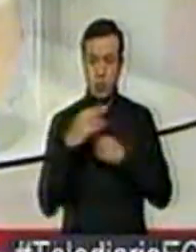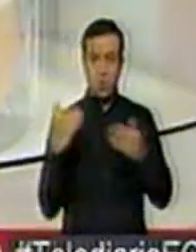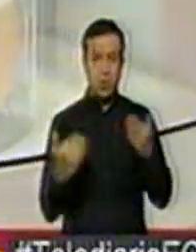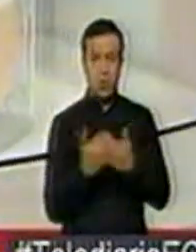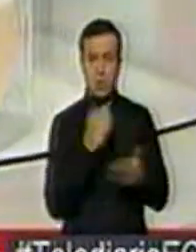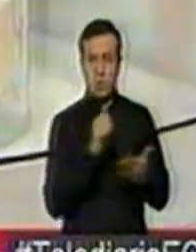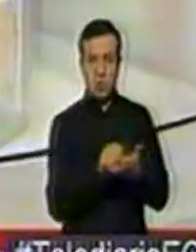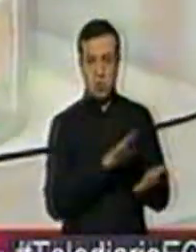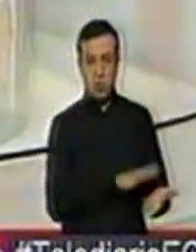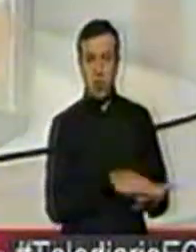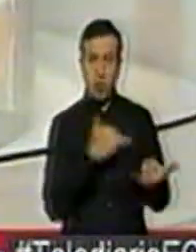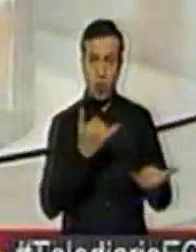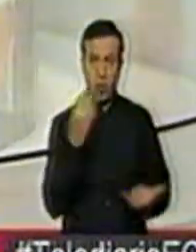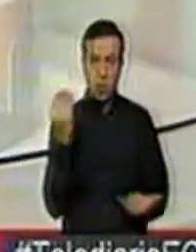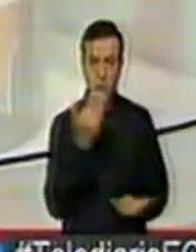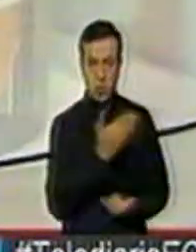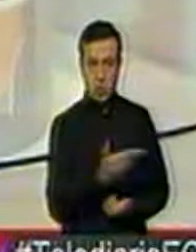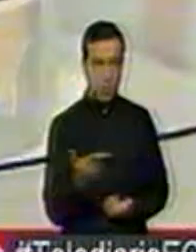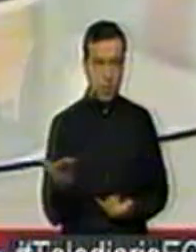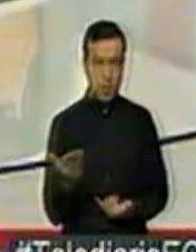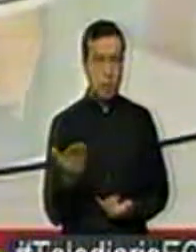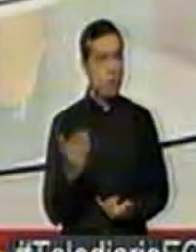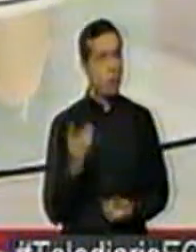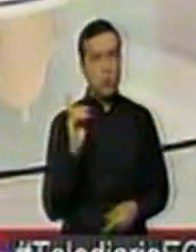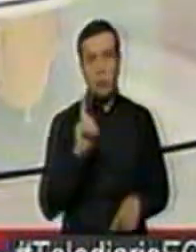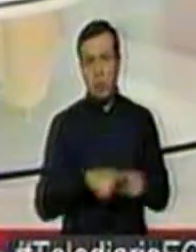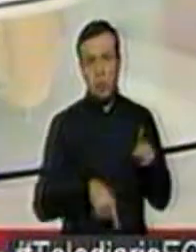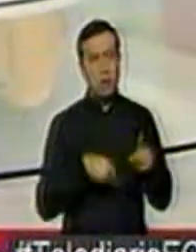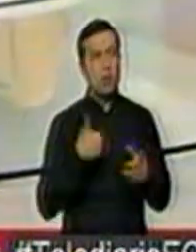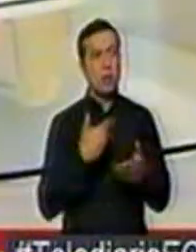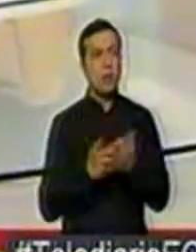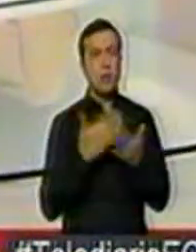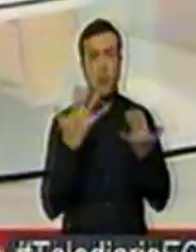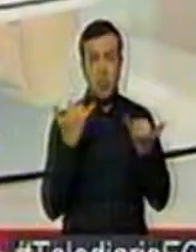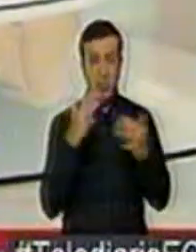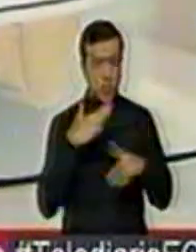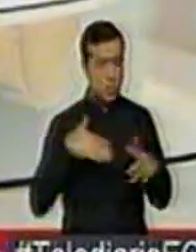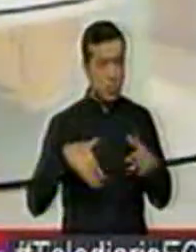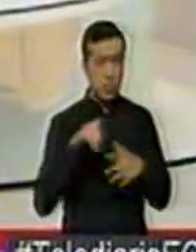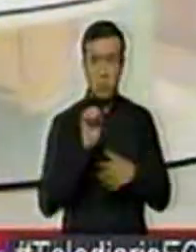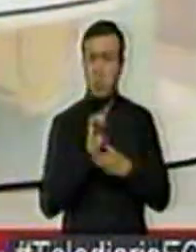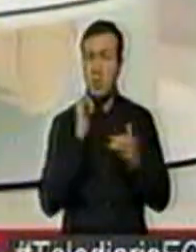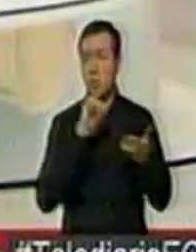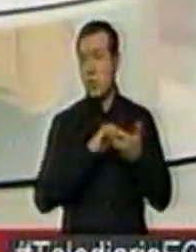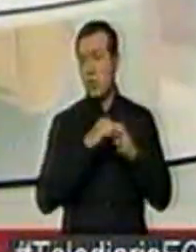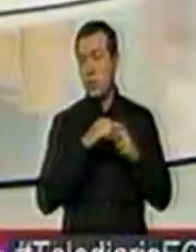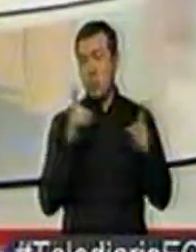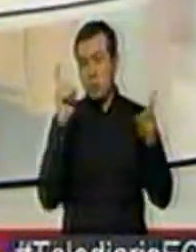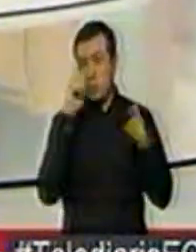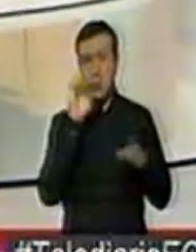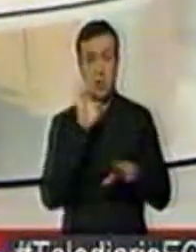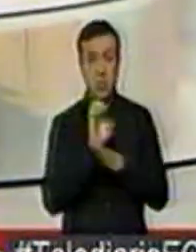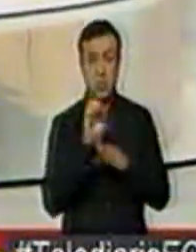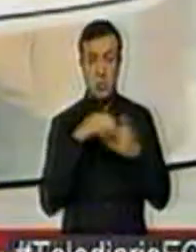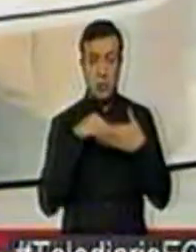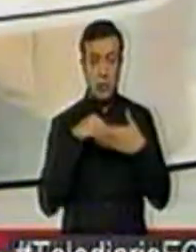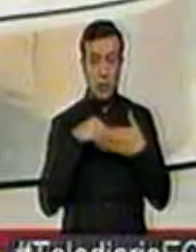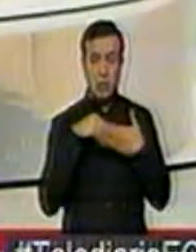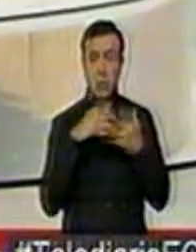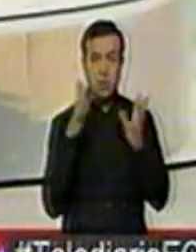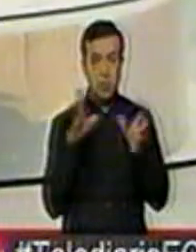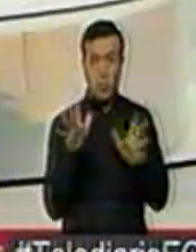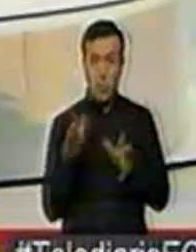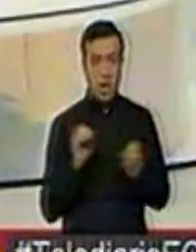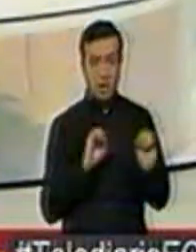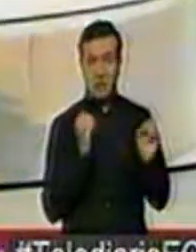hoy un joven no puede llegar con esta situación del país el país tiene una camisa de fuerza del cual no tiene flexibilidad de ninguna